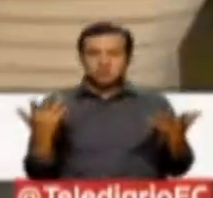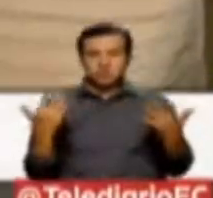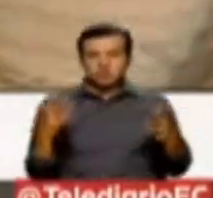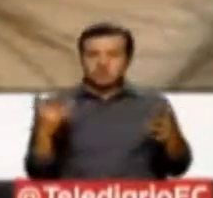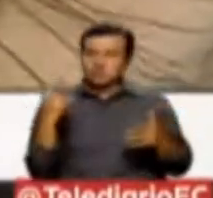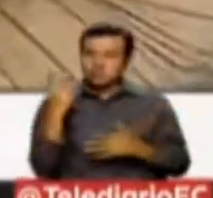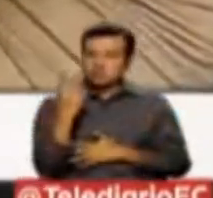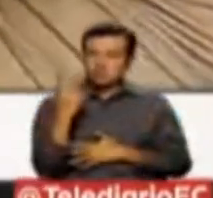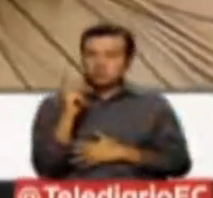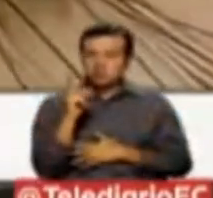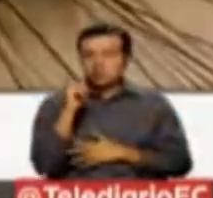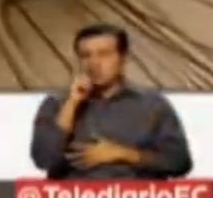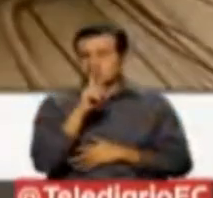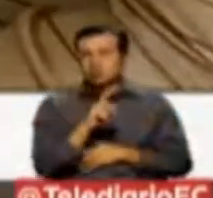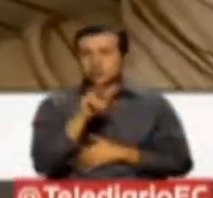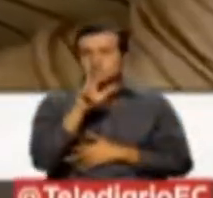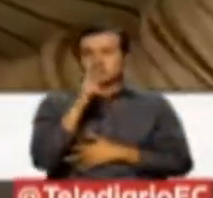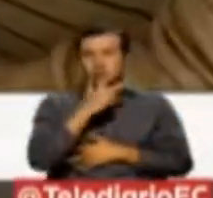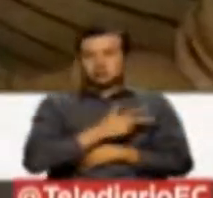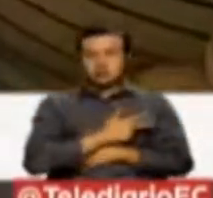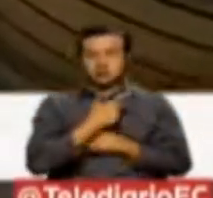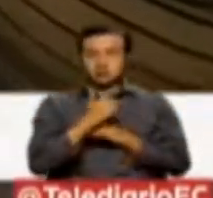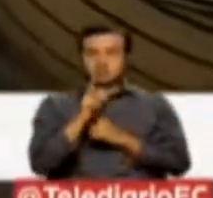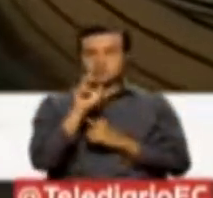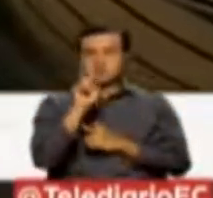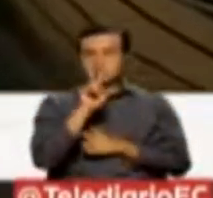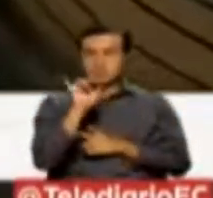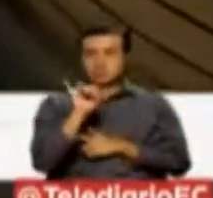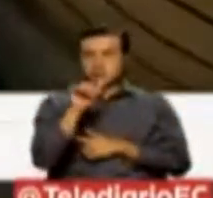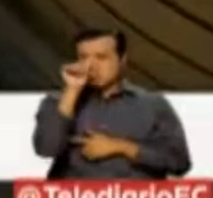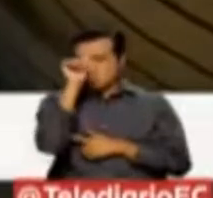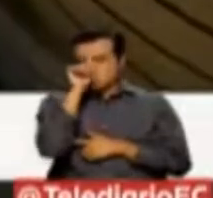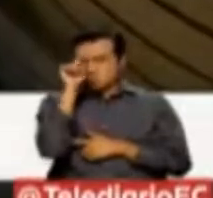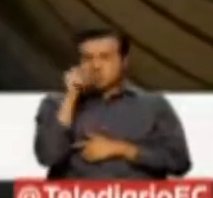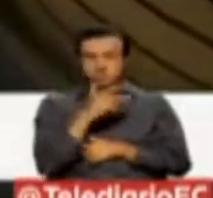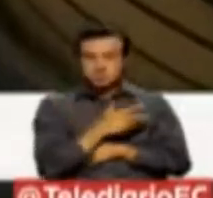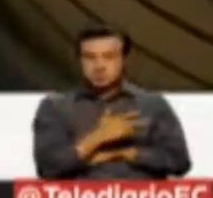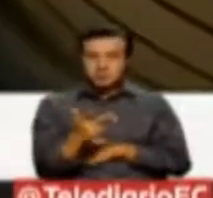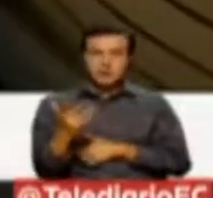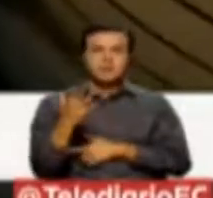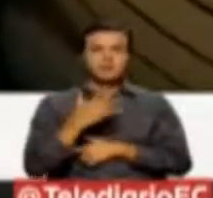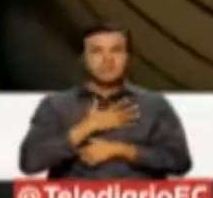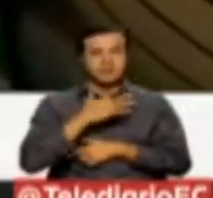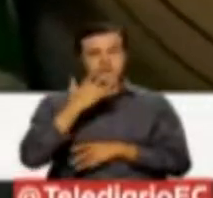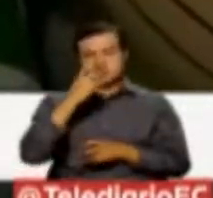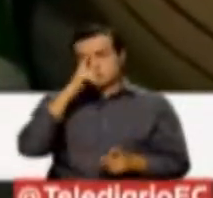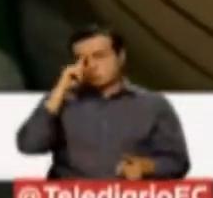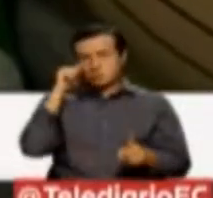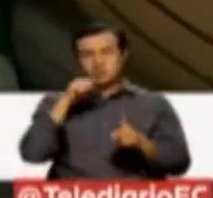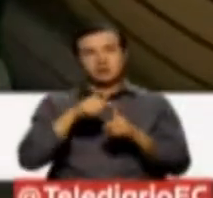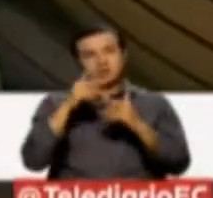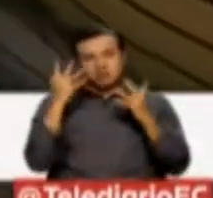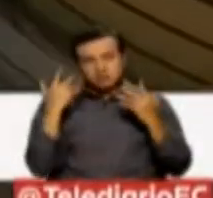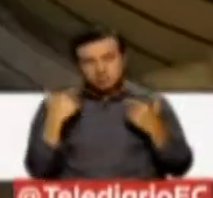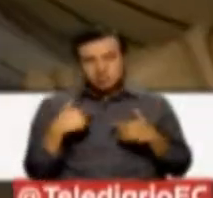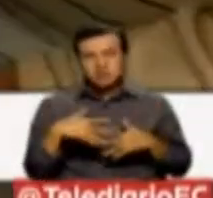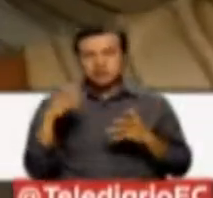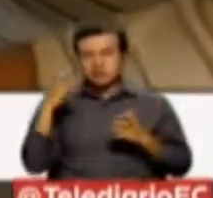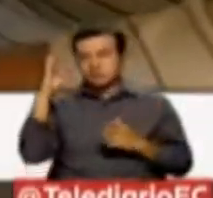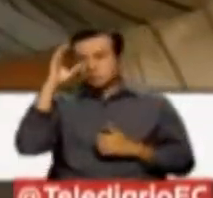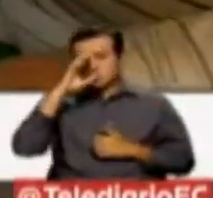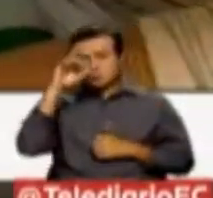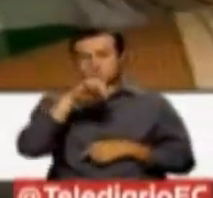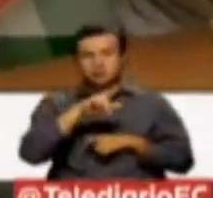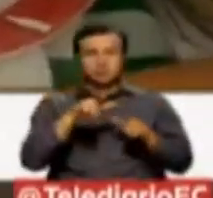porque en realidad solo 3 días abro, viernes, sábado y domingo, como usted dijo, pero mi meta es, ya estoy buscando